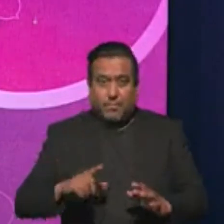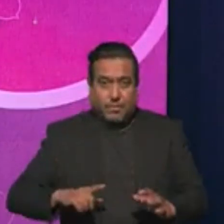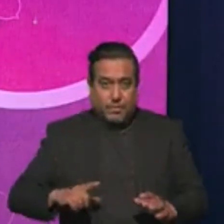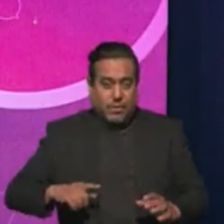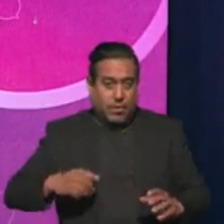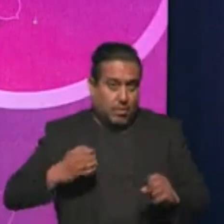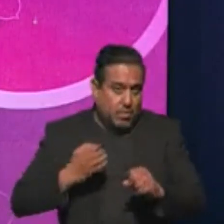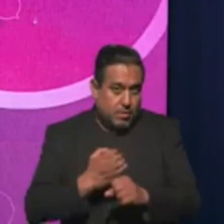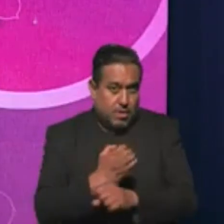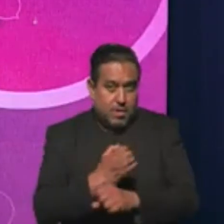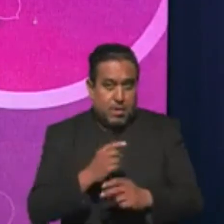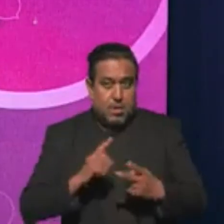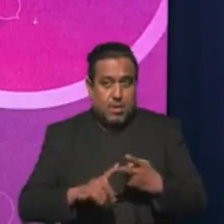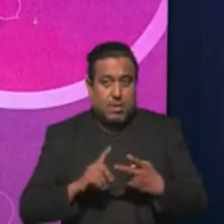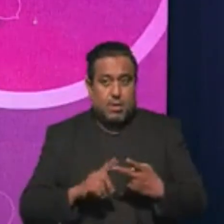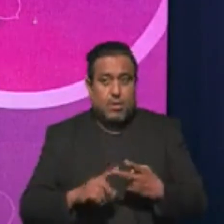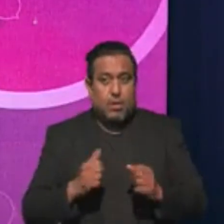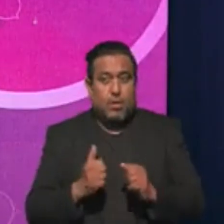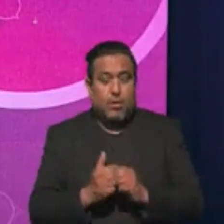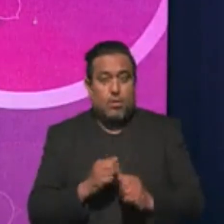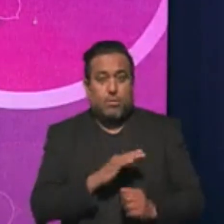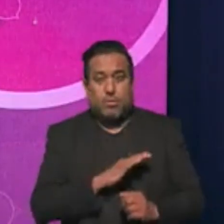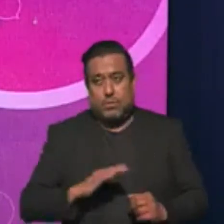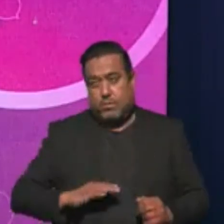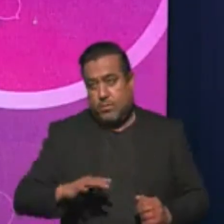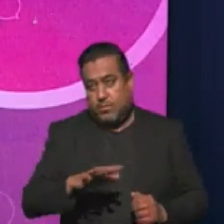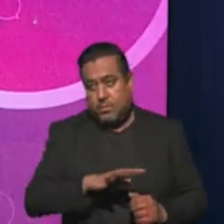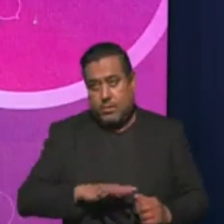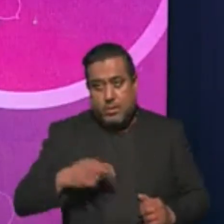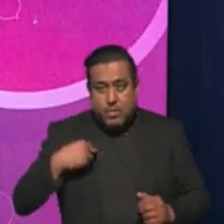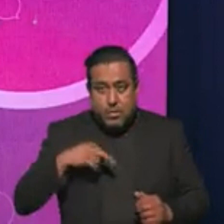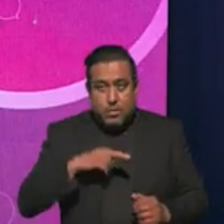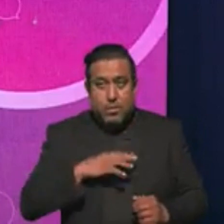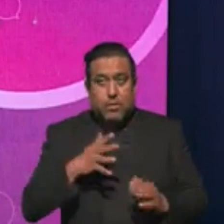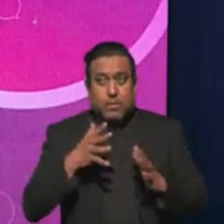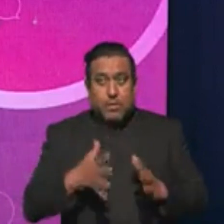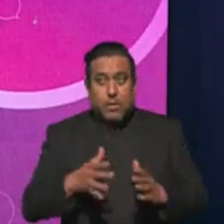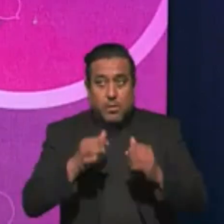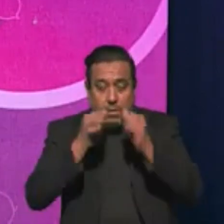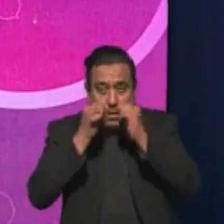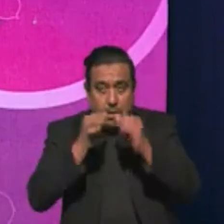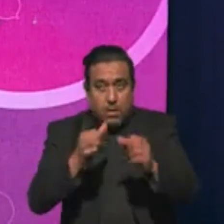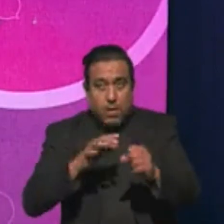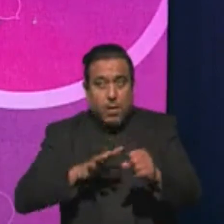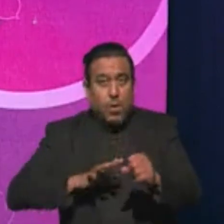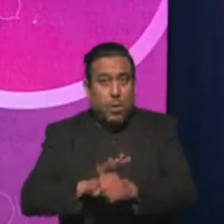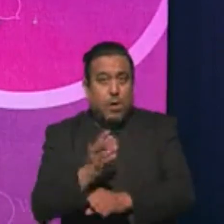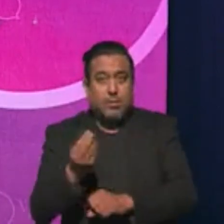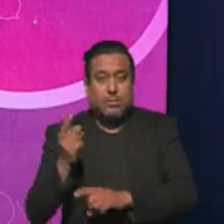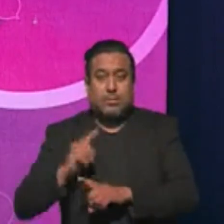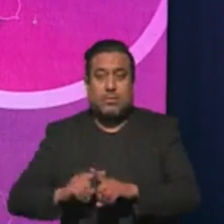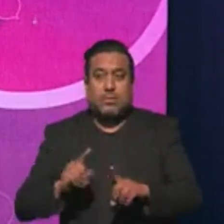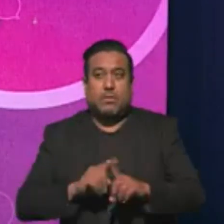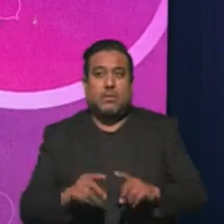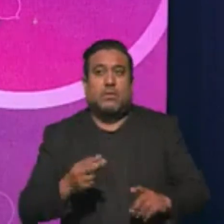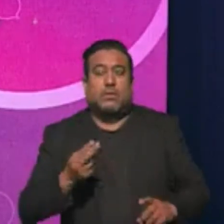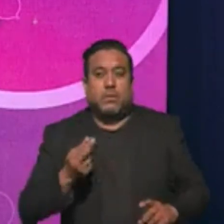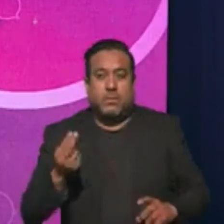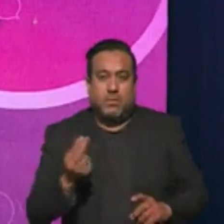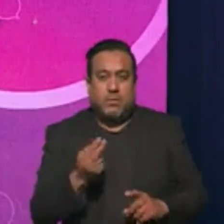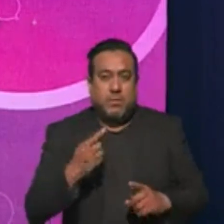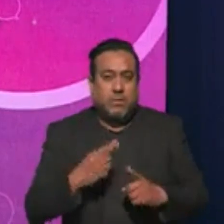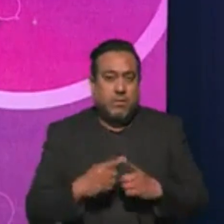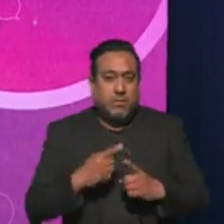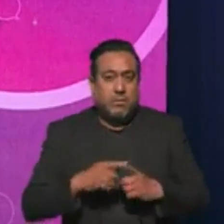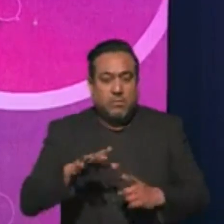y con los recursos propios del municipio hemos podido atender parte de las múltiples necesidades que tienen